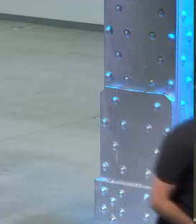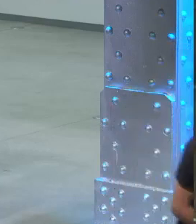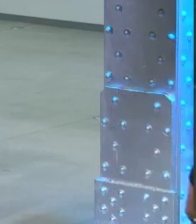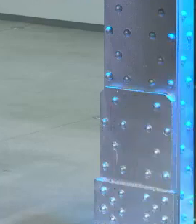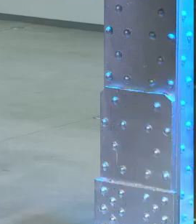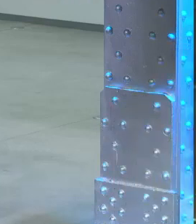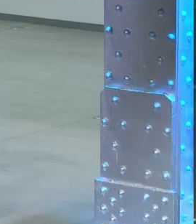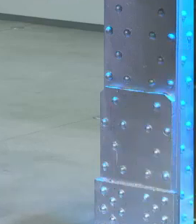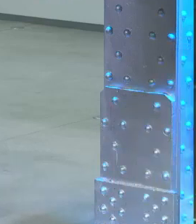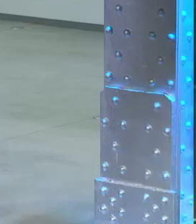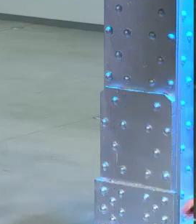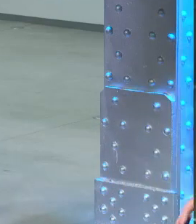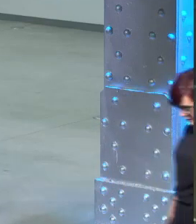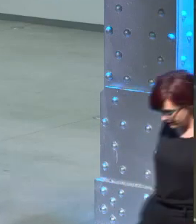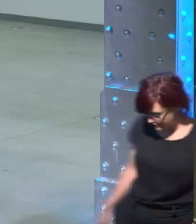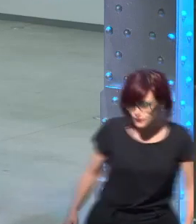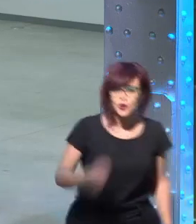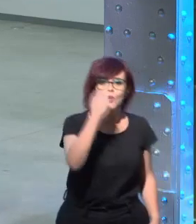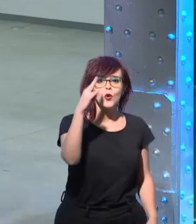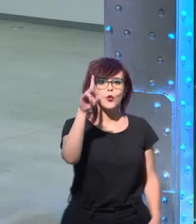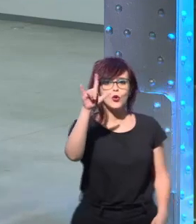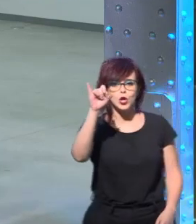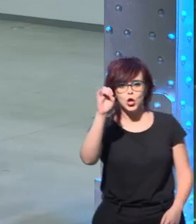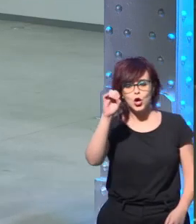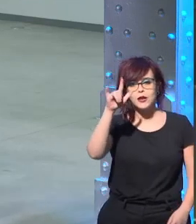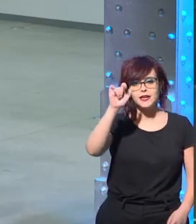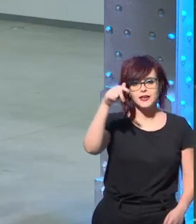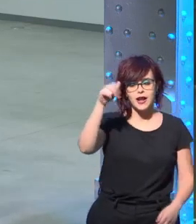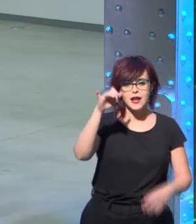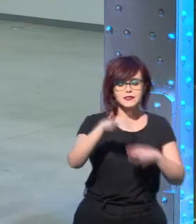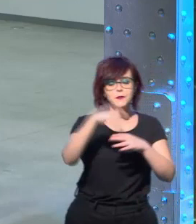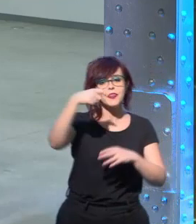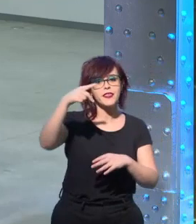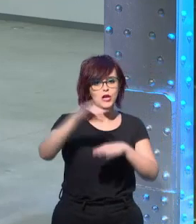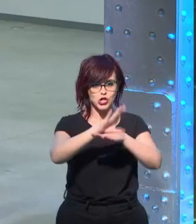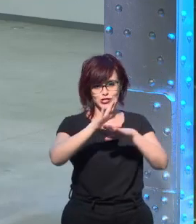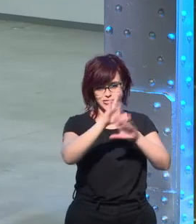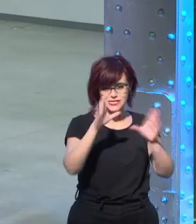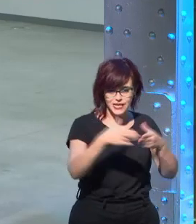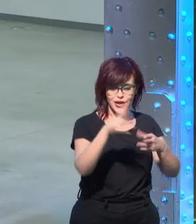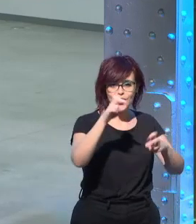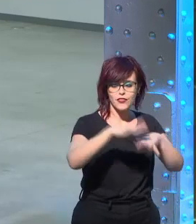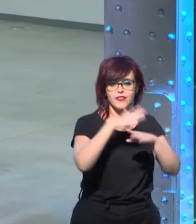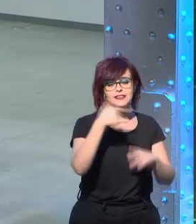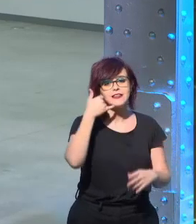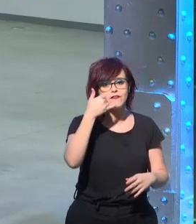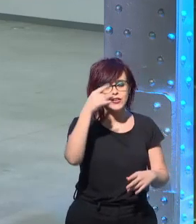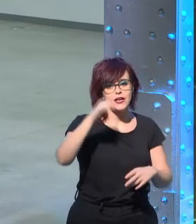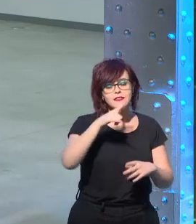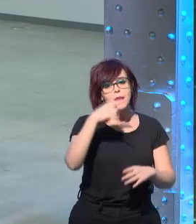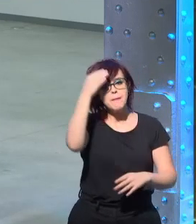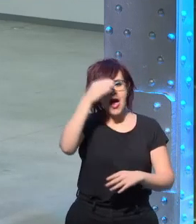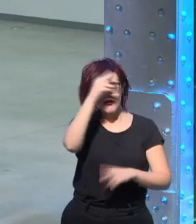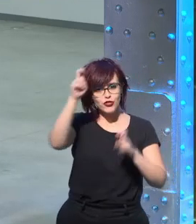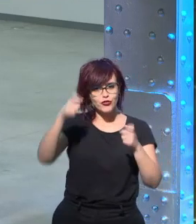Turno ahora para Julio Linares, es vicepresidente del Consejo de Administración de Telefónica, patrono de la Fundación Telefónica, miembro